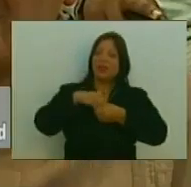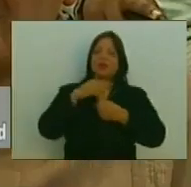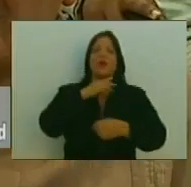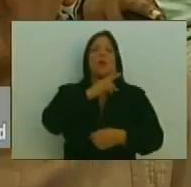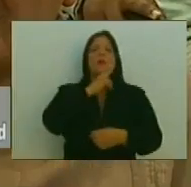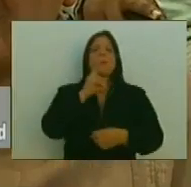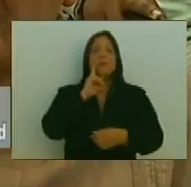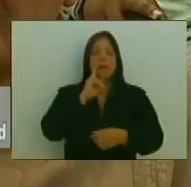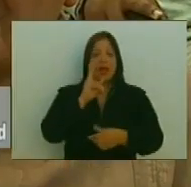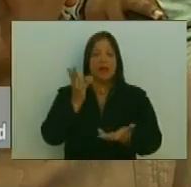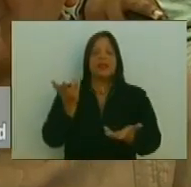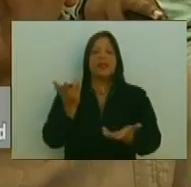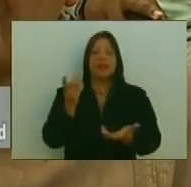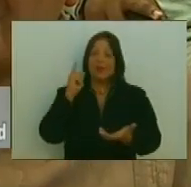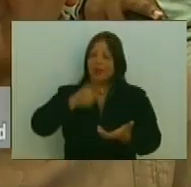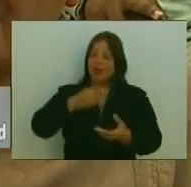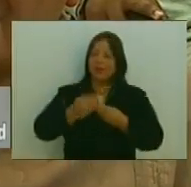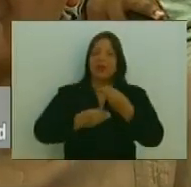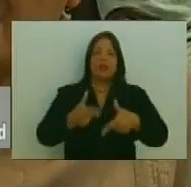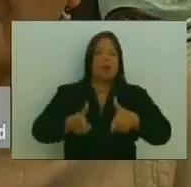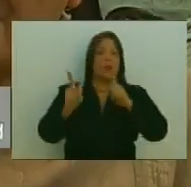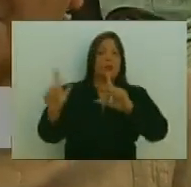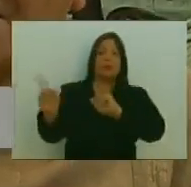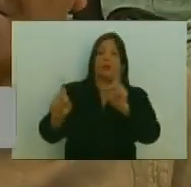no podemos, no debemos permitir eso.